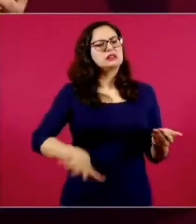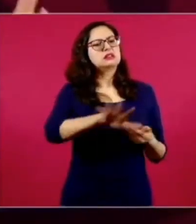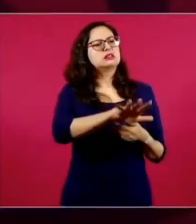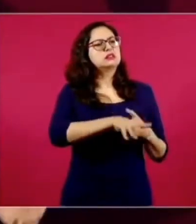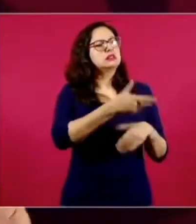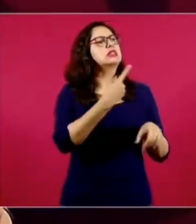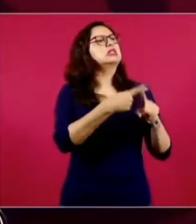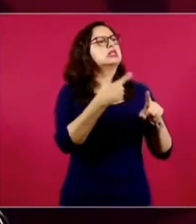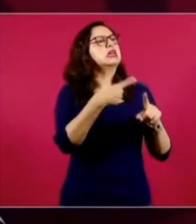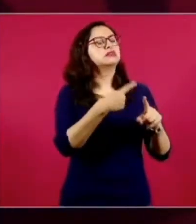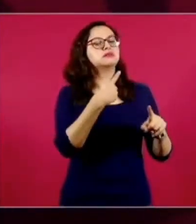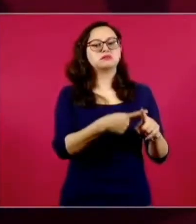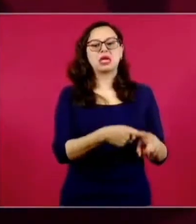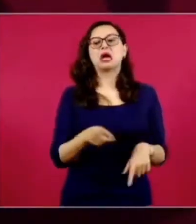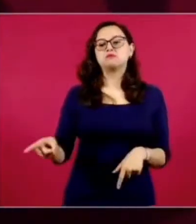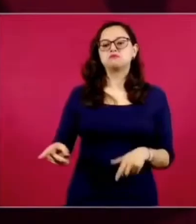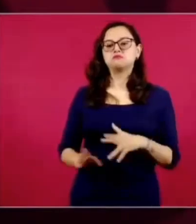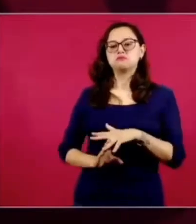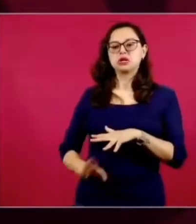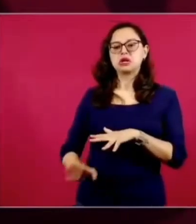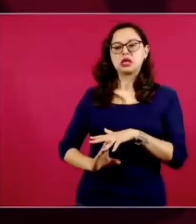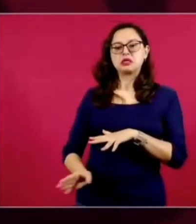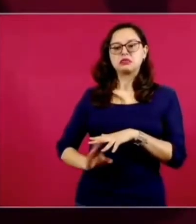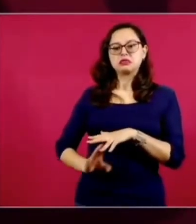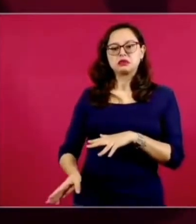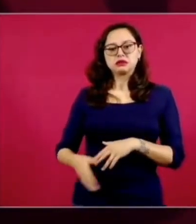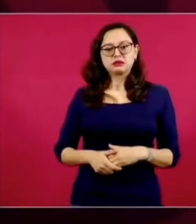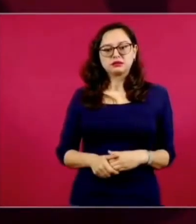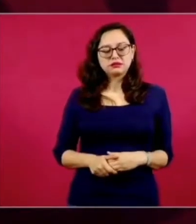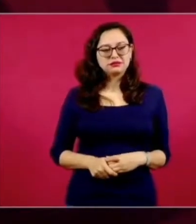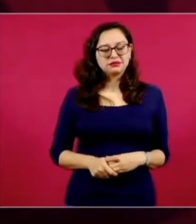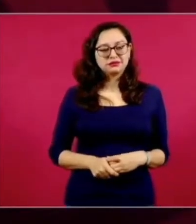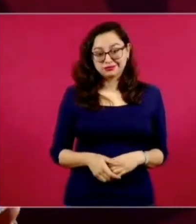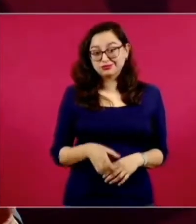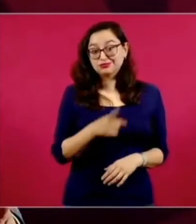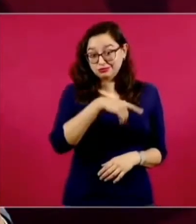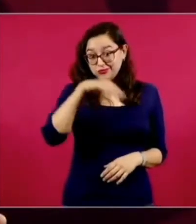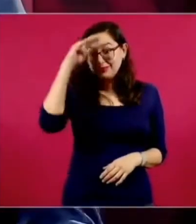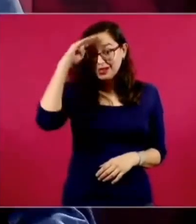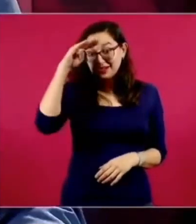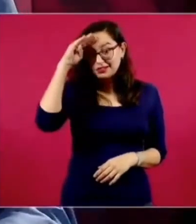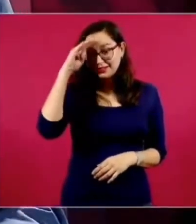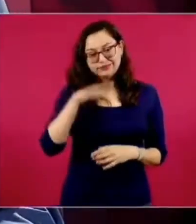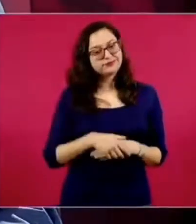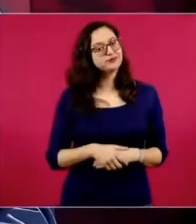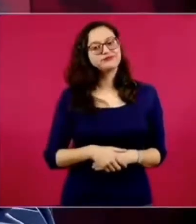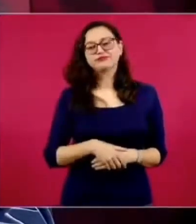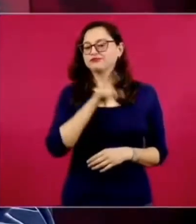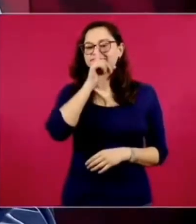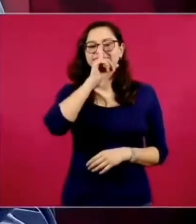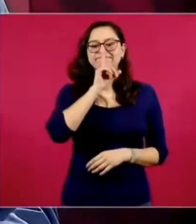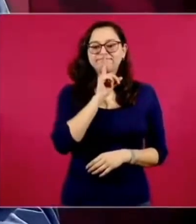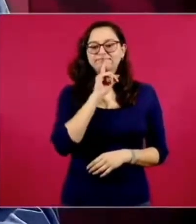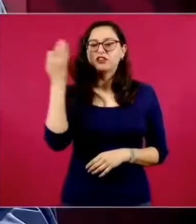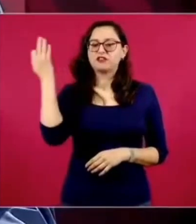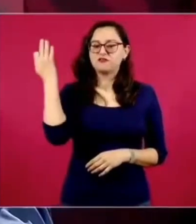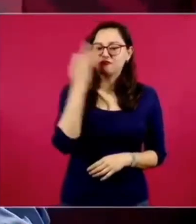que los migrantes llevan droga a Estados Unidos. Y eso es